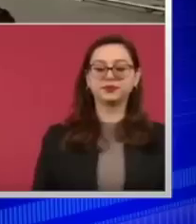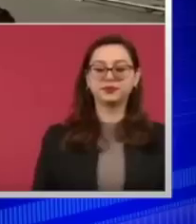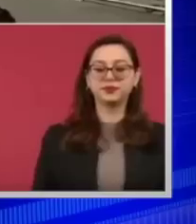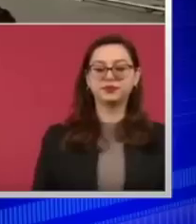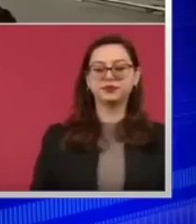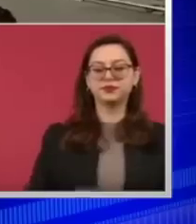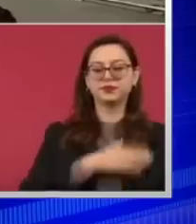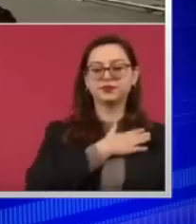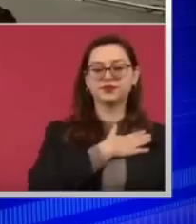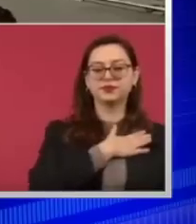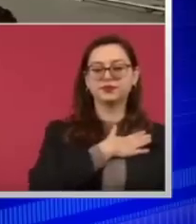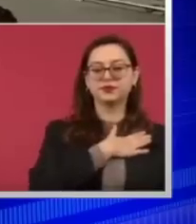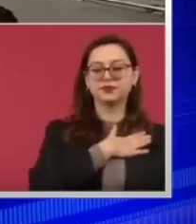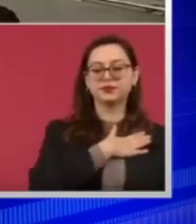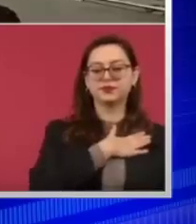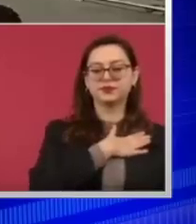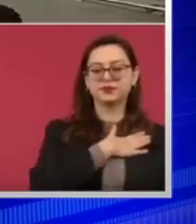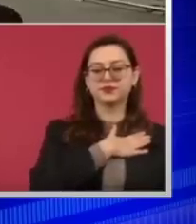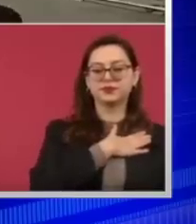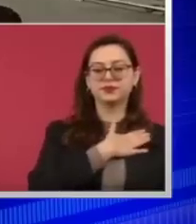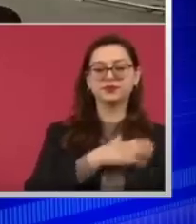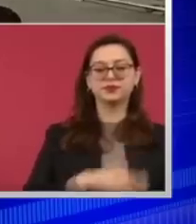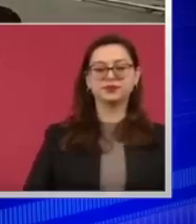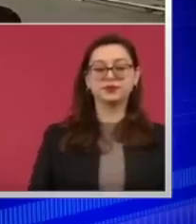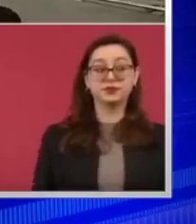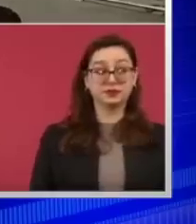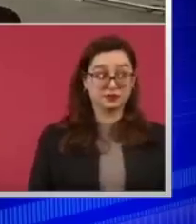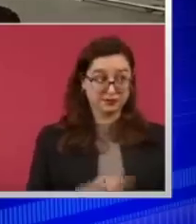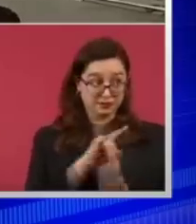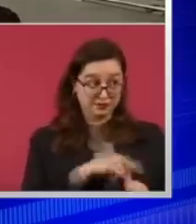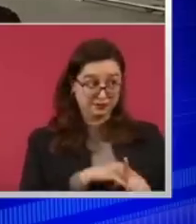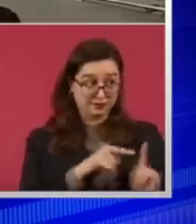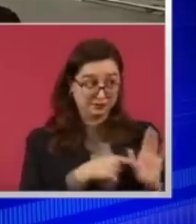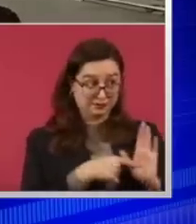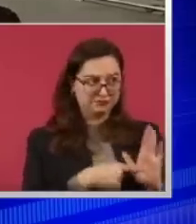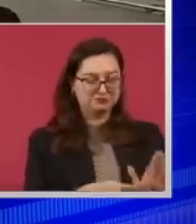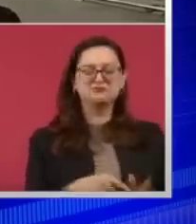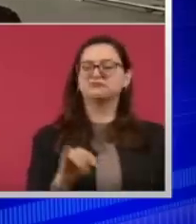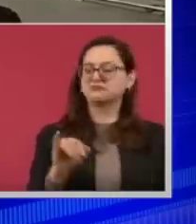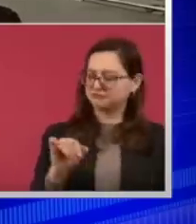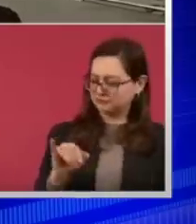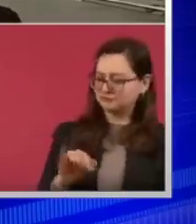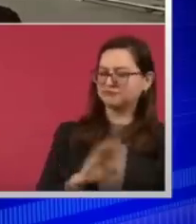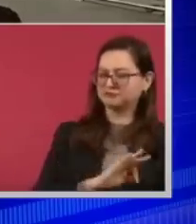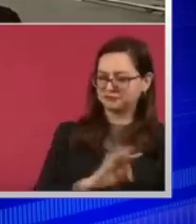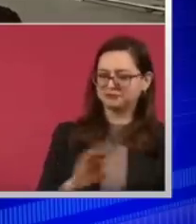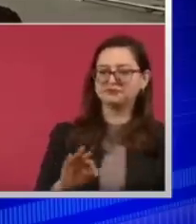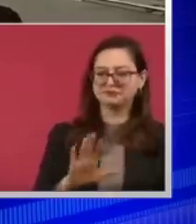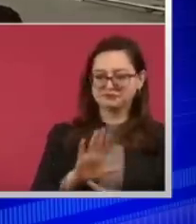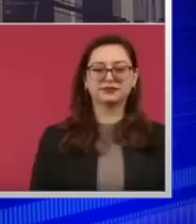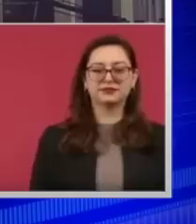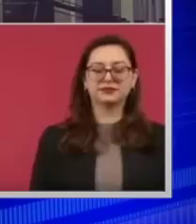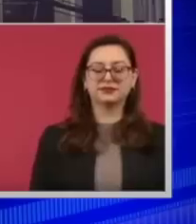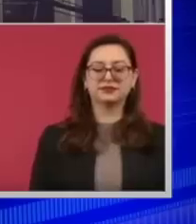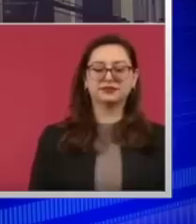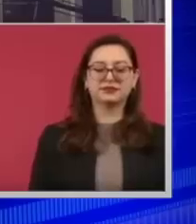Sí sí está durito pero sí pero ayuda